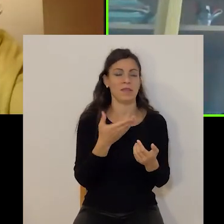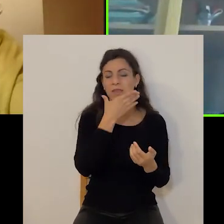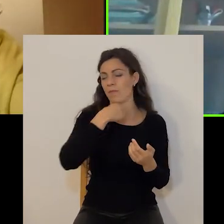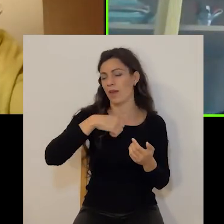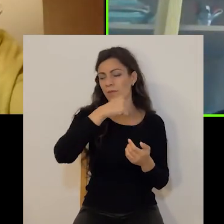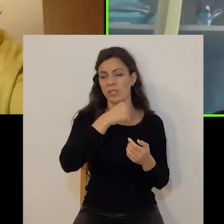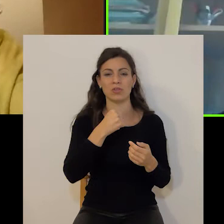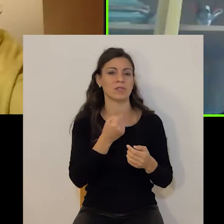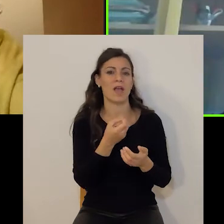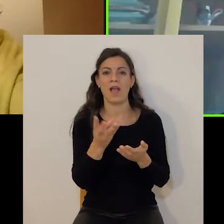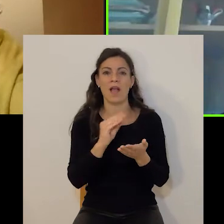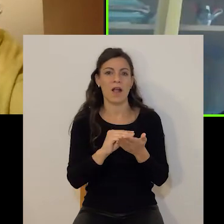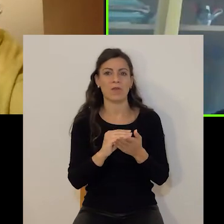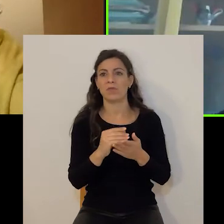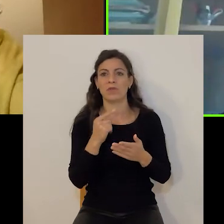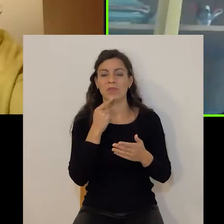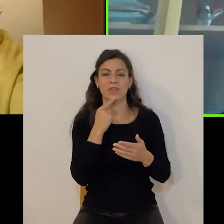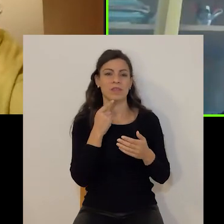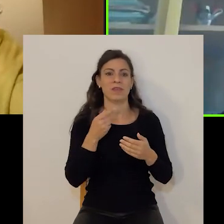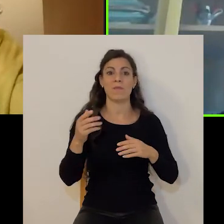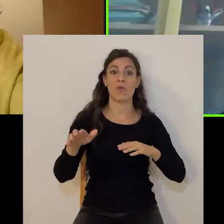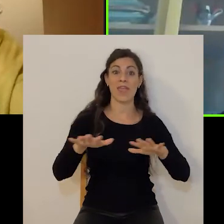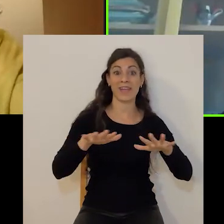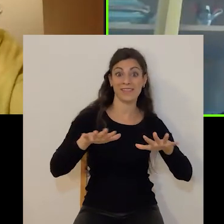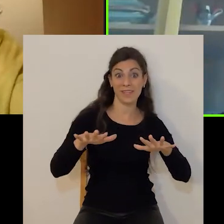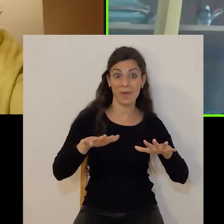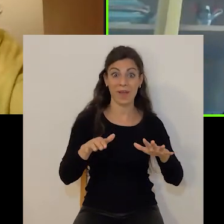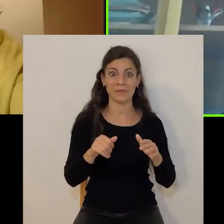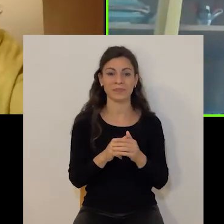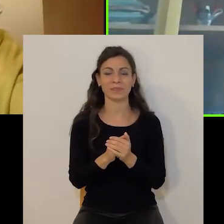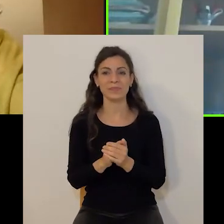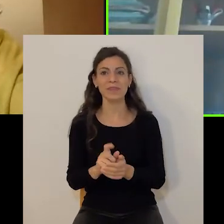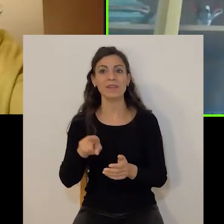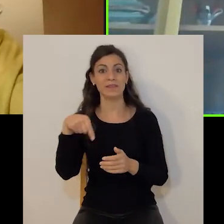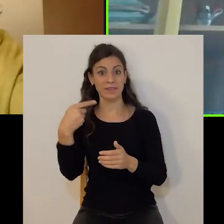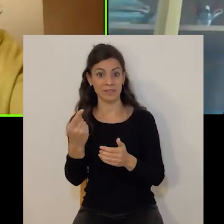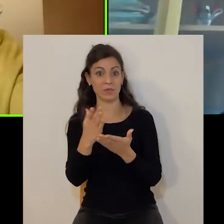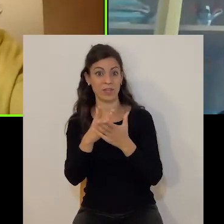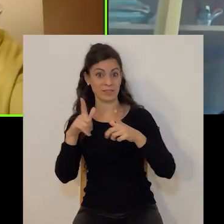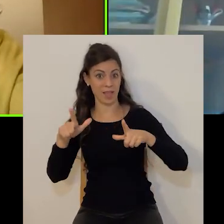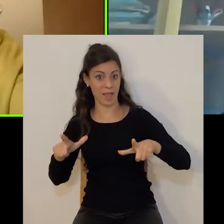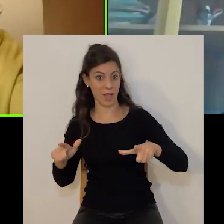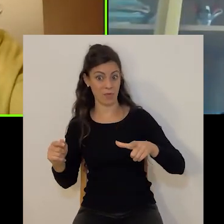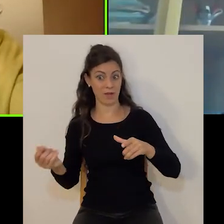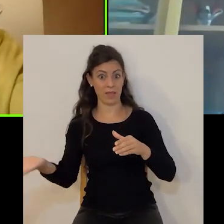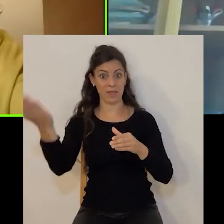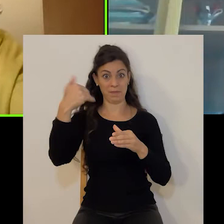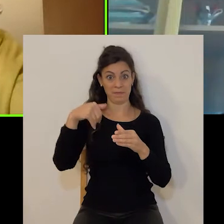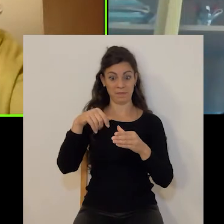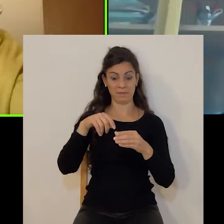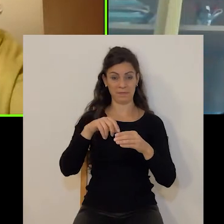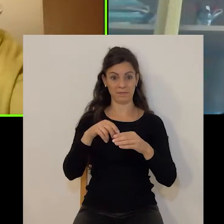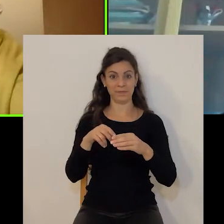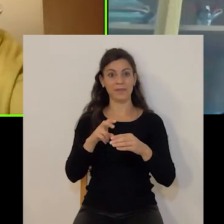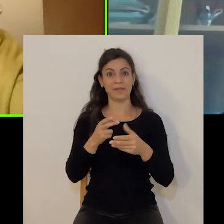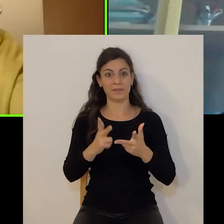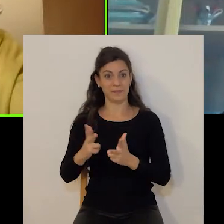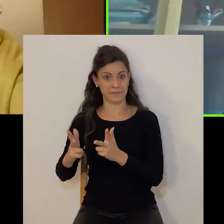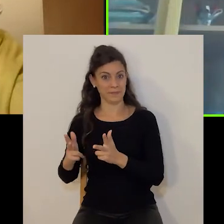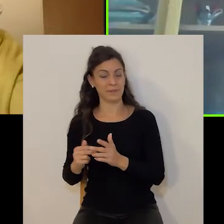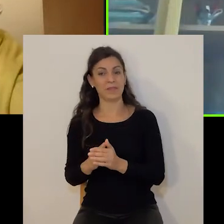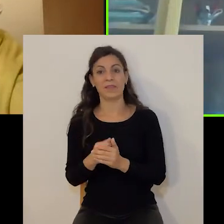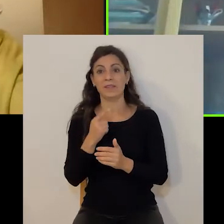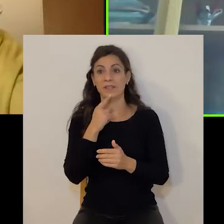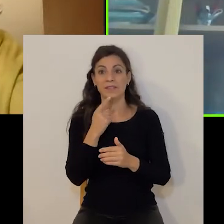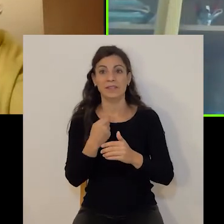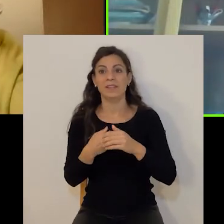con ganas de aportar al colegio. Y luego nos metimos en el aula. ¿Que no puede ser continuamente? Claro